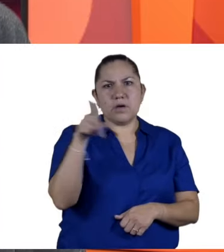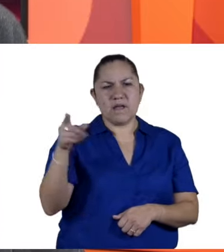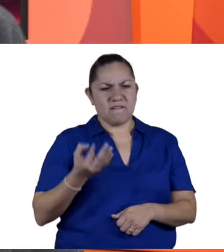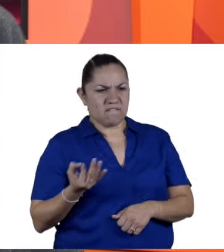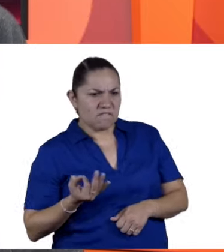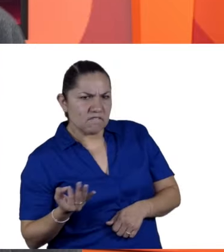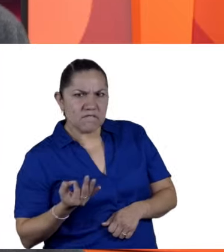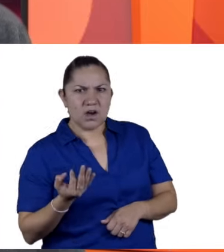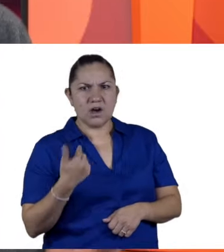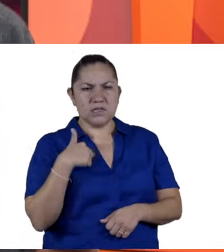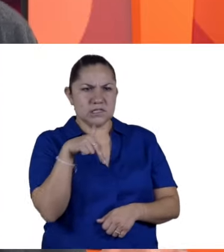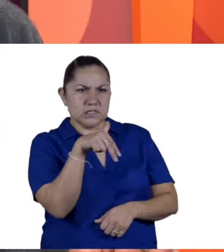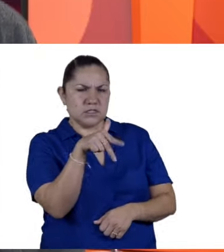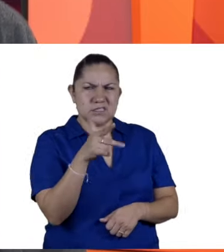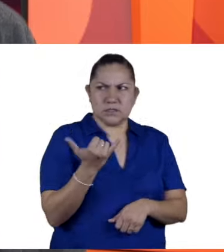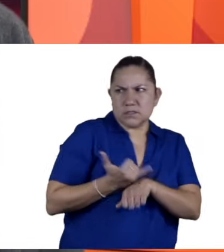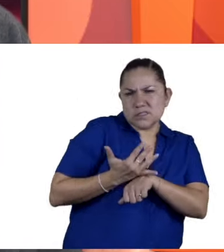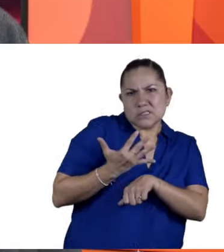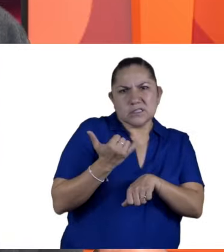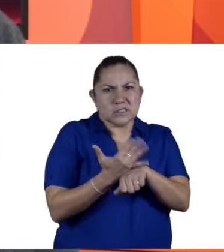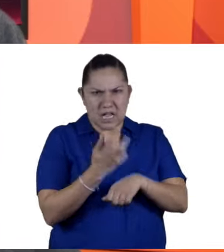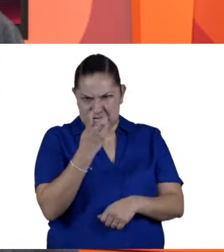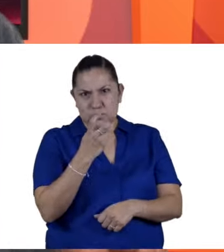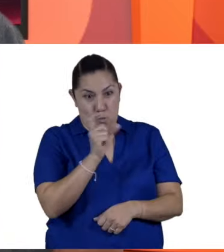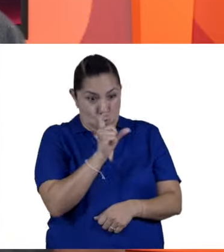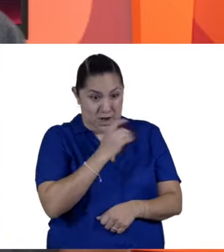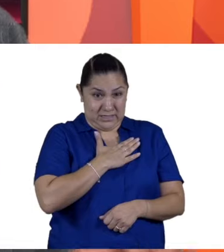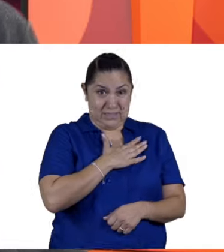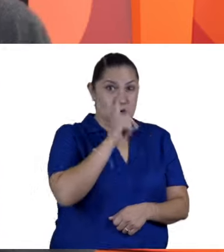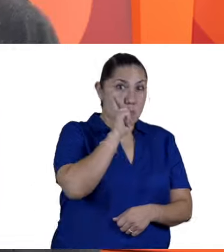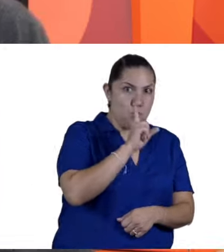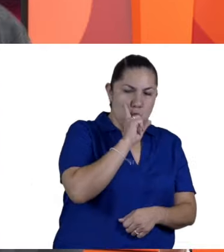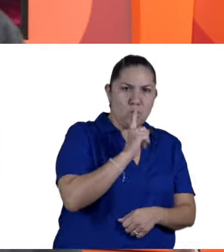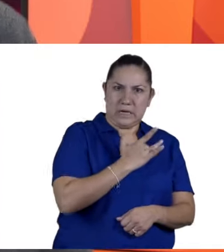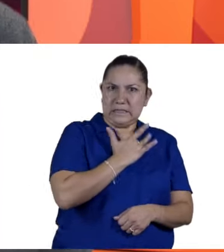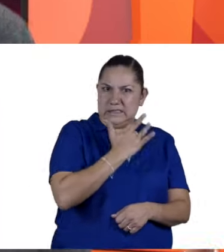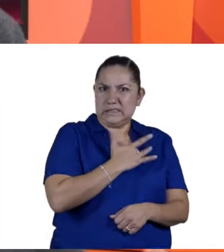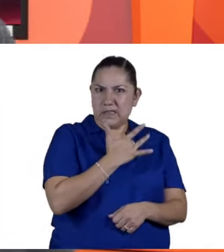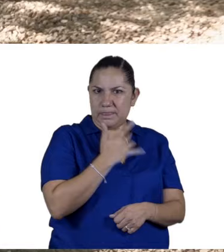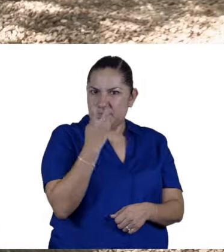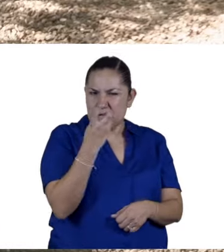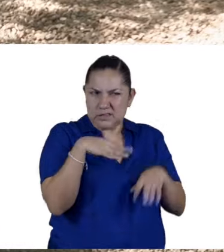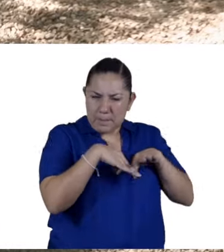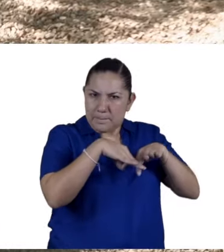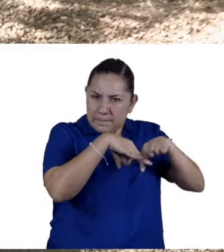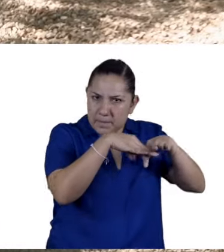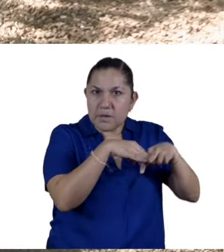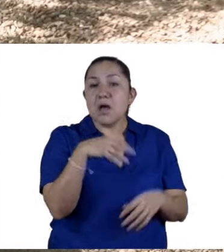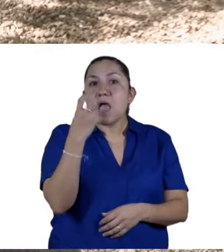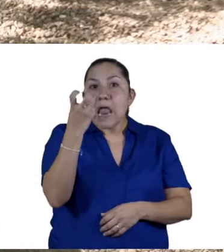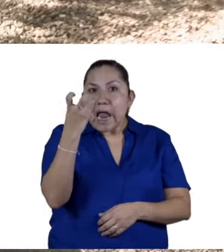caminando. En ese momento me di cuenta que hacía mucho que no sufría ese tipo de acoso.